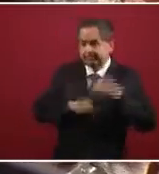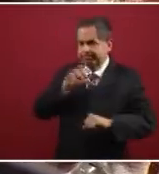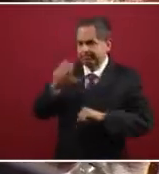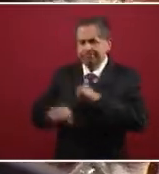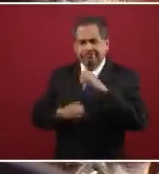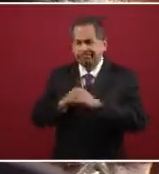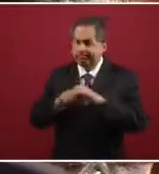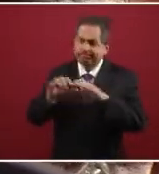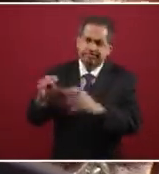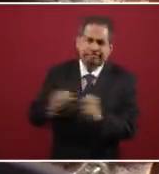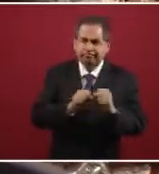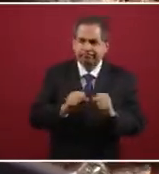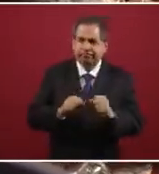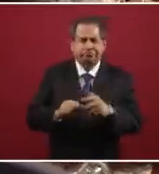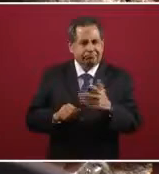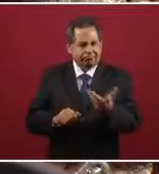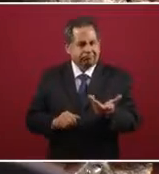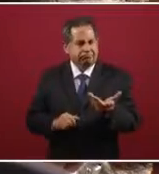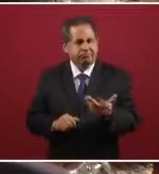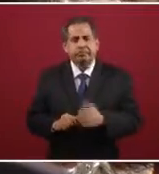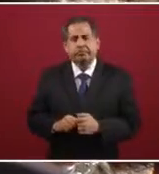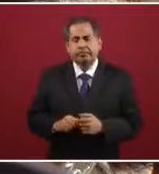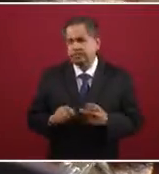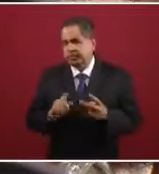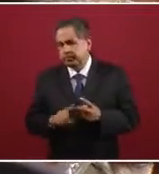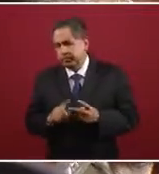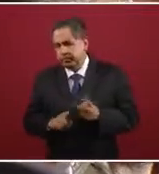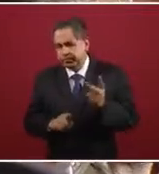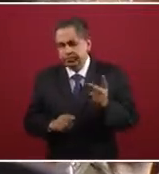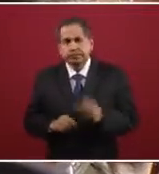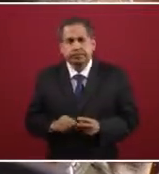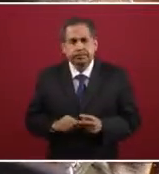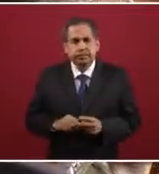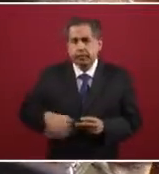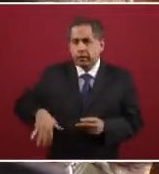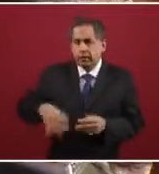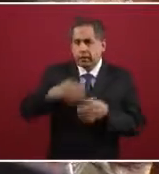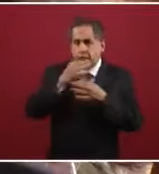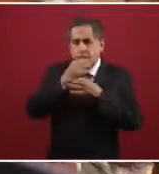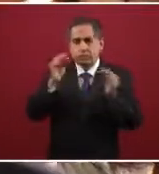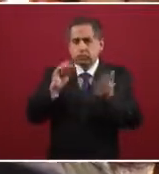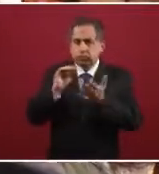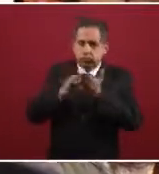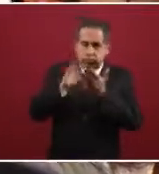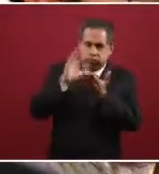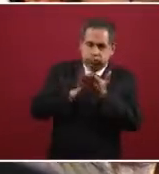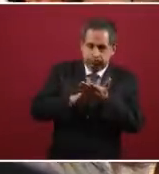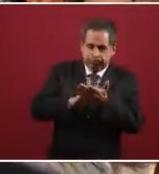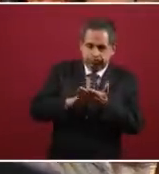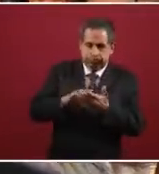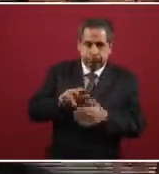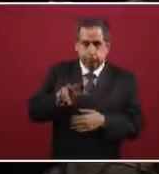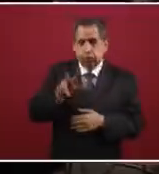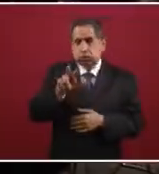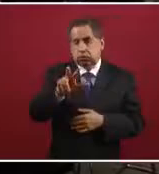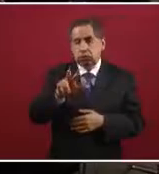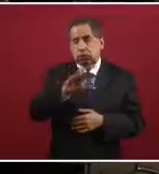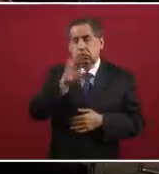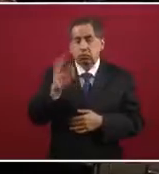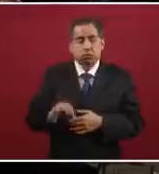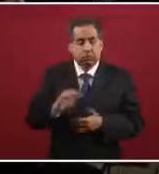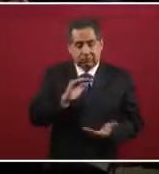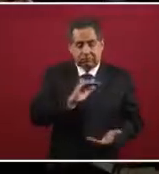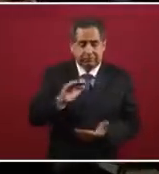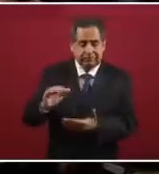hace un rato? Y segundo, al respecto de este anuncio de que se imponen cuotas del 18% a barriles de